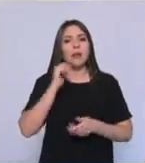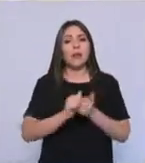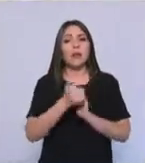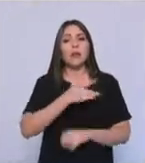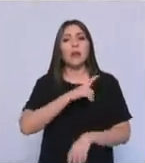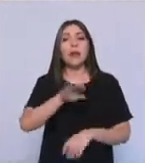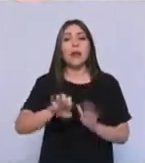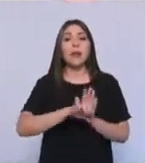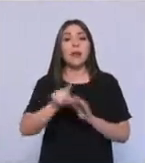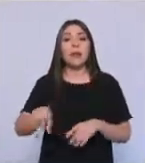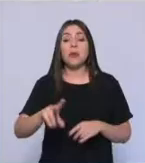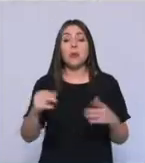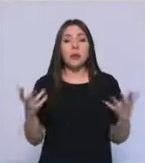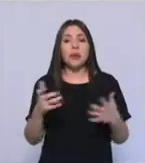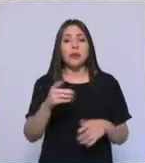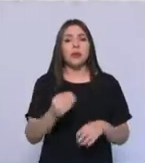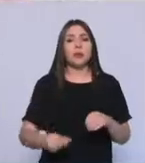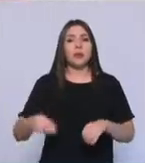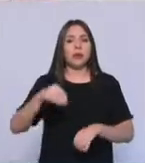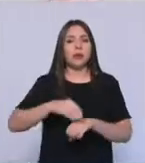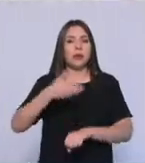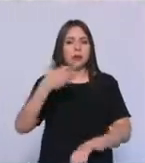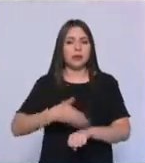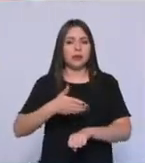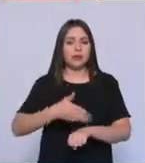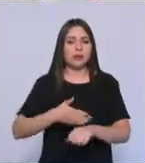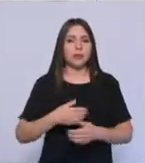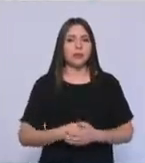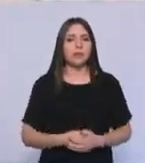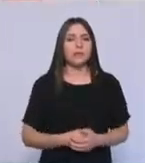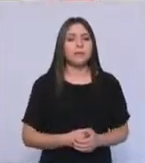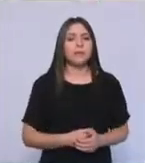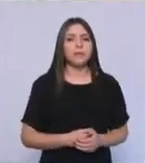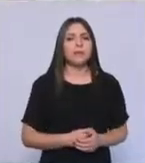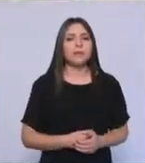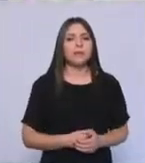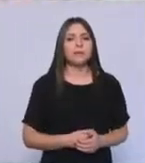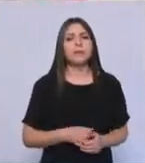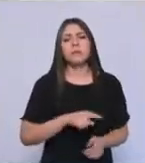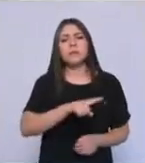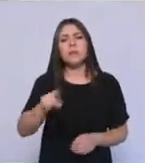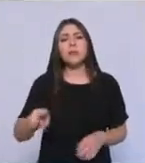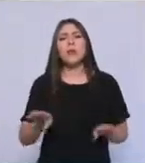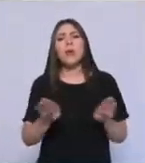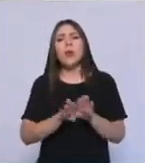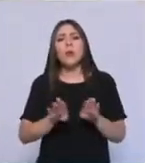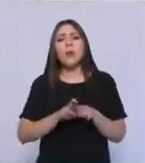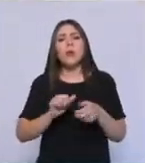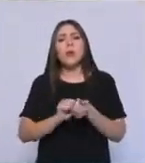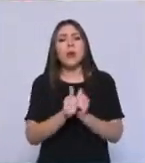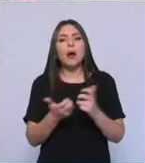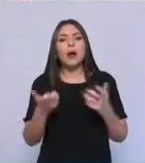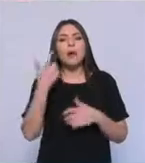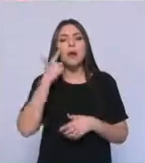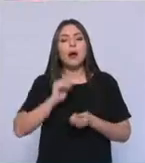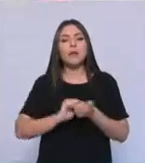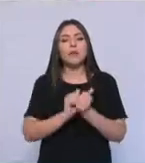sanción. Muy bien. ¿Y cómo se va a lograr esto? ¿Cómo se va a lograr esta sana convivencia, Héctor? Mira,